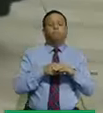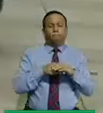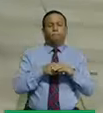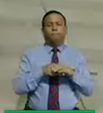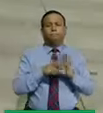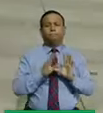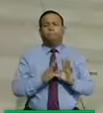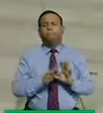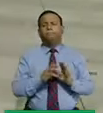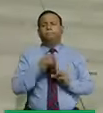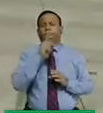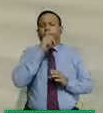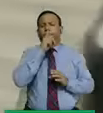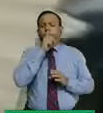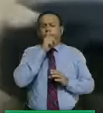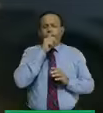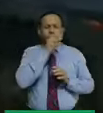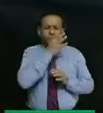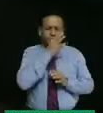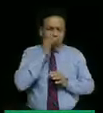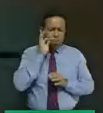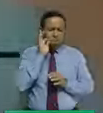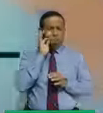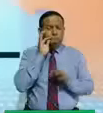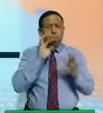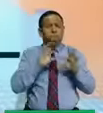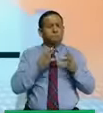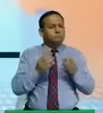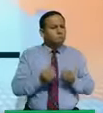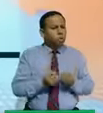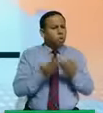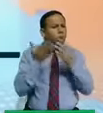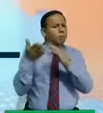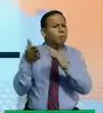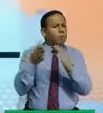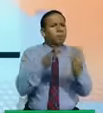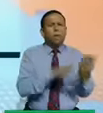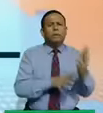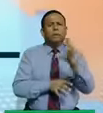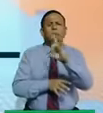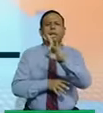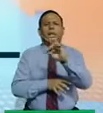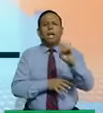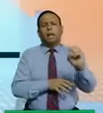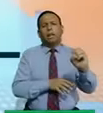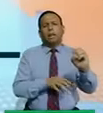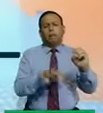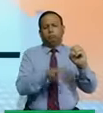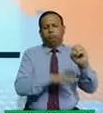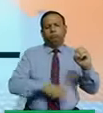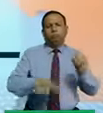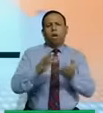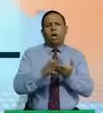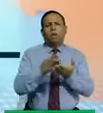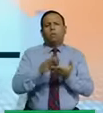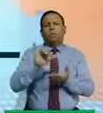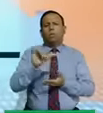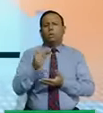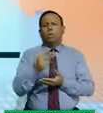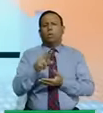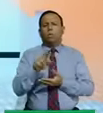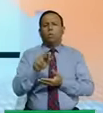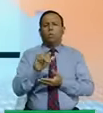un completo hermetismo. Suman 70 los asesinatos en Yaguachi en lo que va